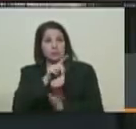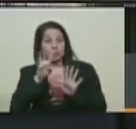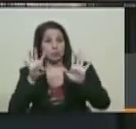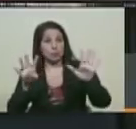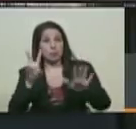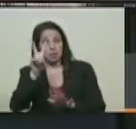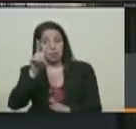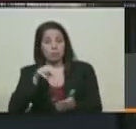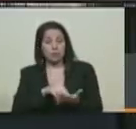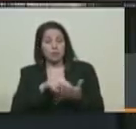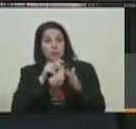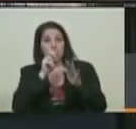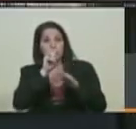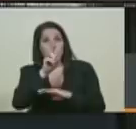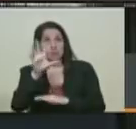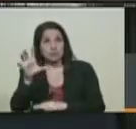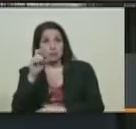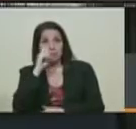2019-2025.